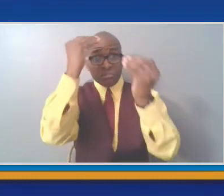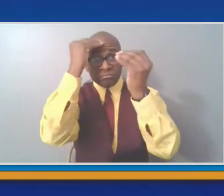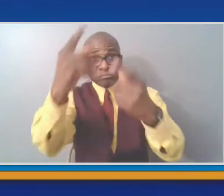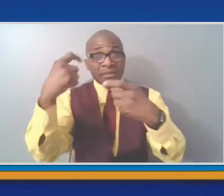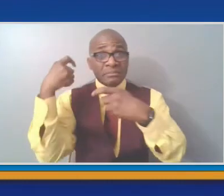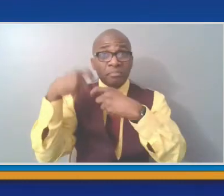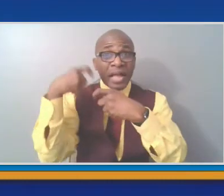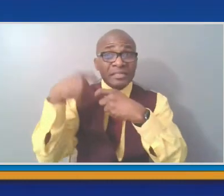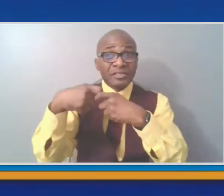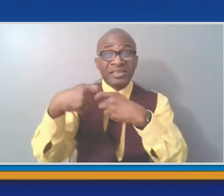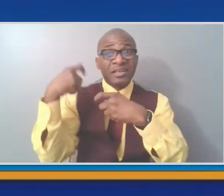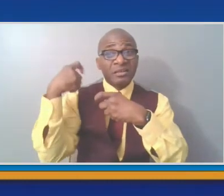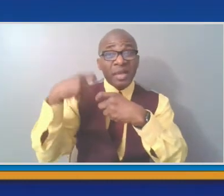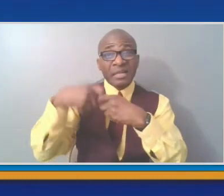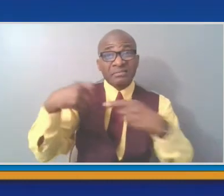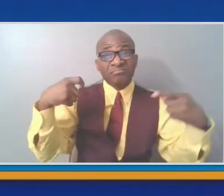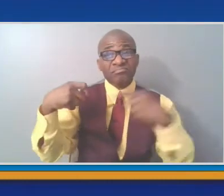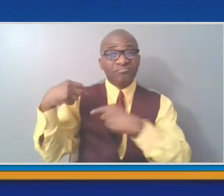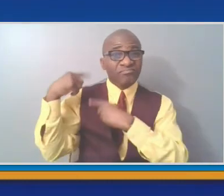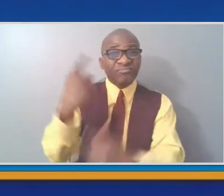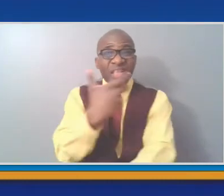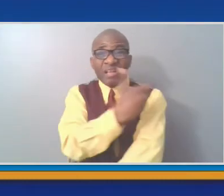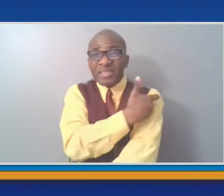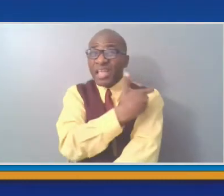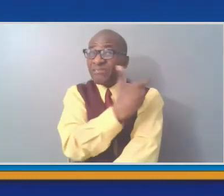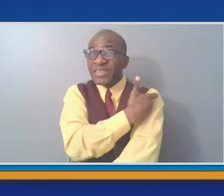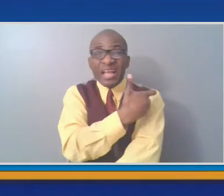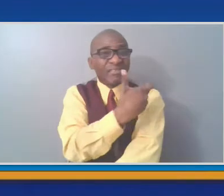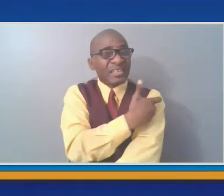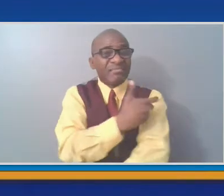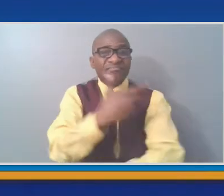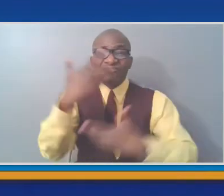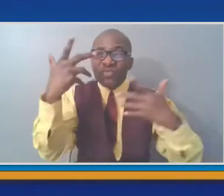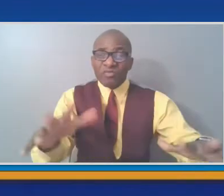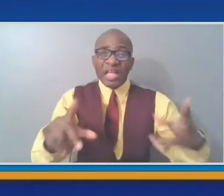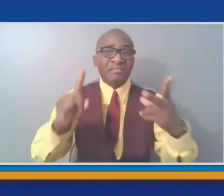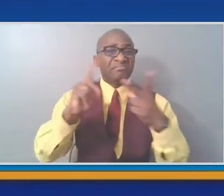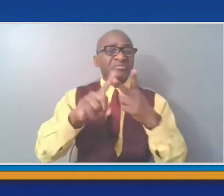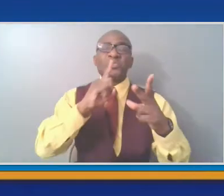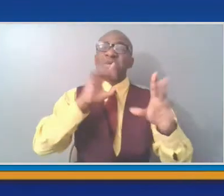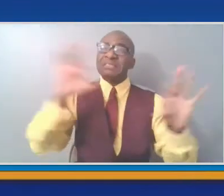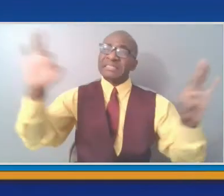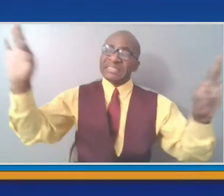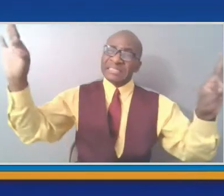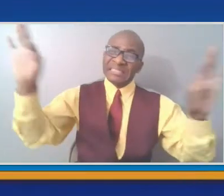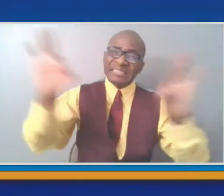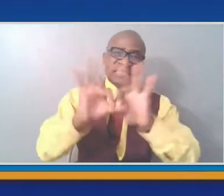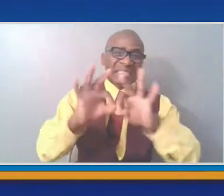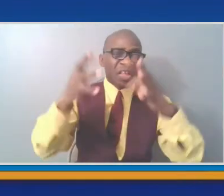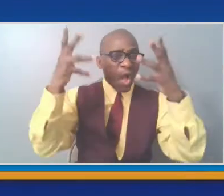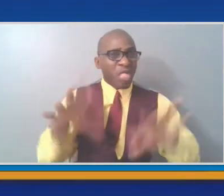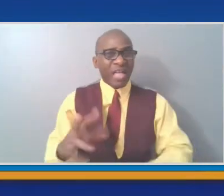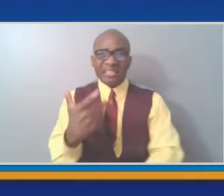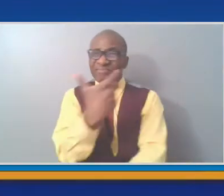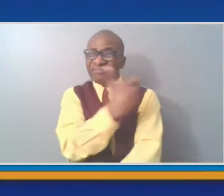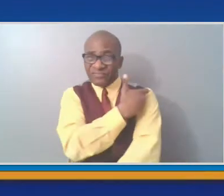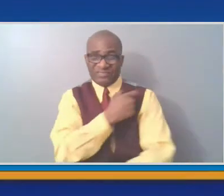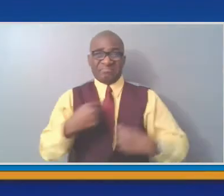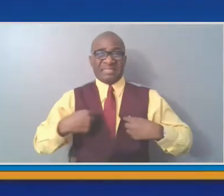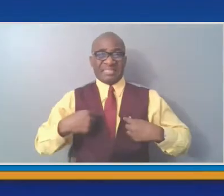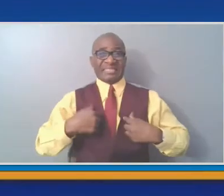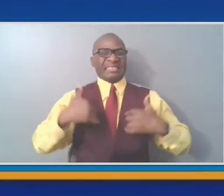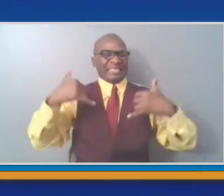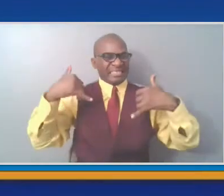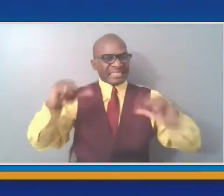Esto es muy importante. Yo me he vacunado. Sin embargo, todavía nos falta mucho trabajo. Todavía tenemos muchas personas